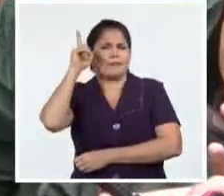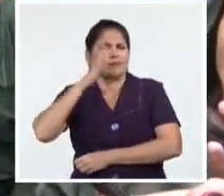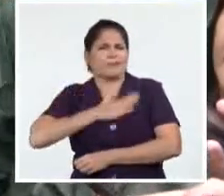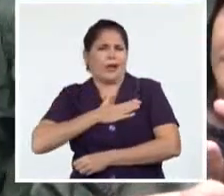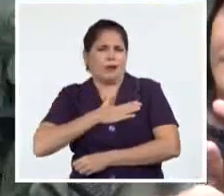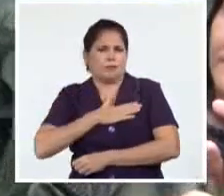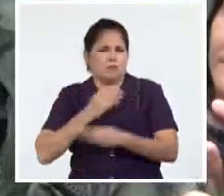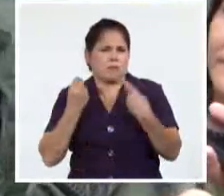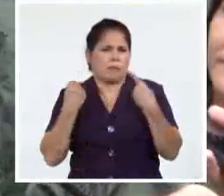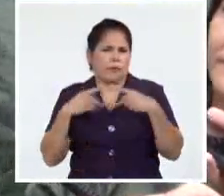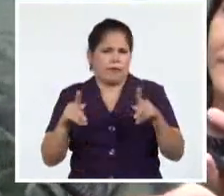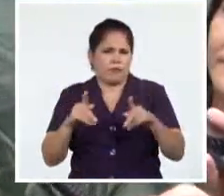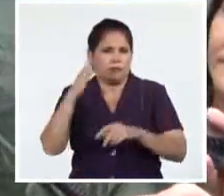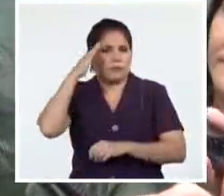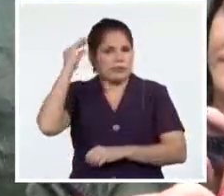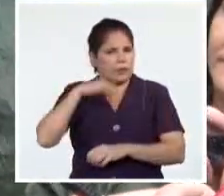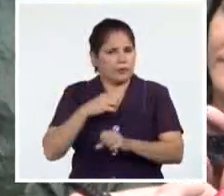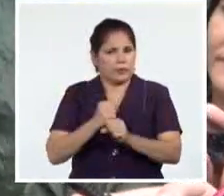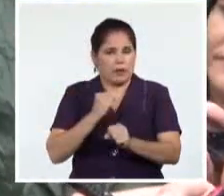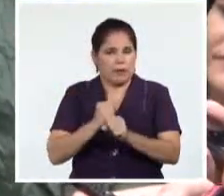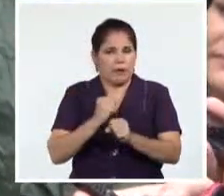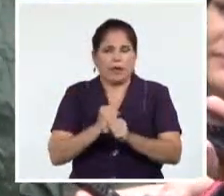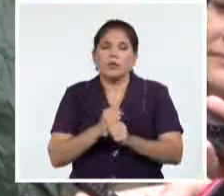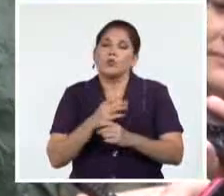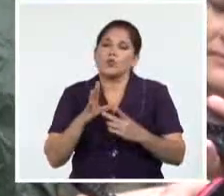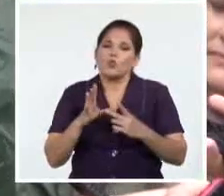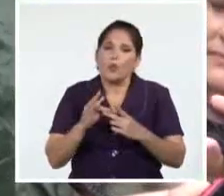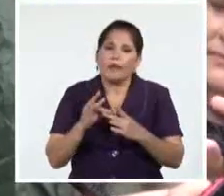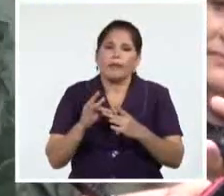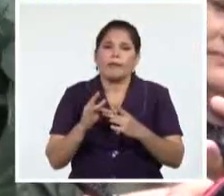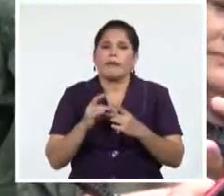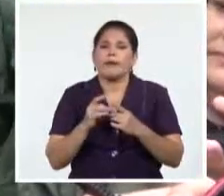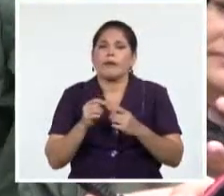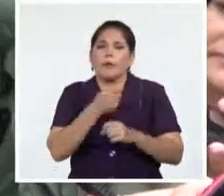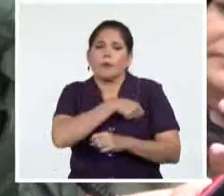la gente saben trabajar es que es un pueblo educado disciplinado